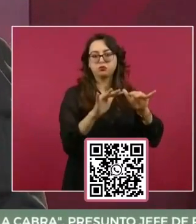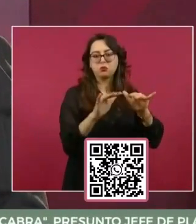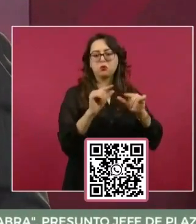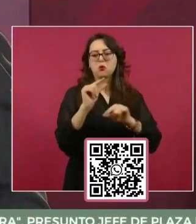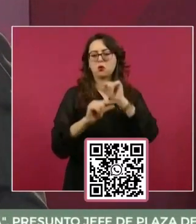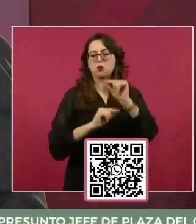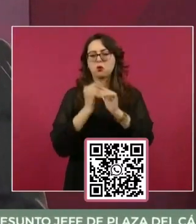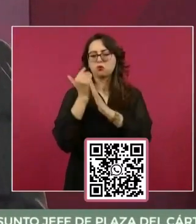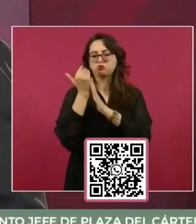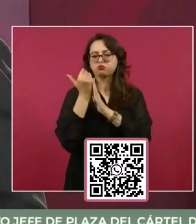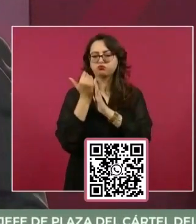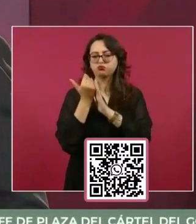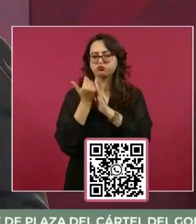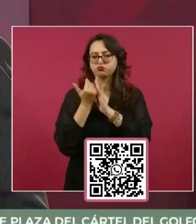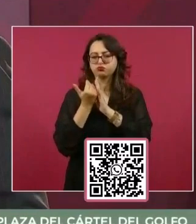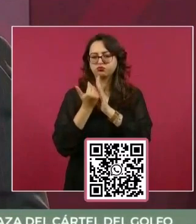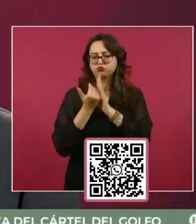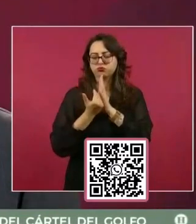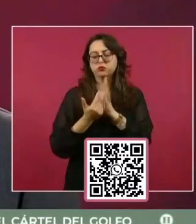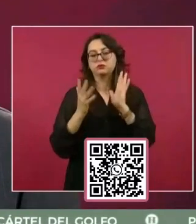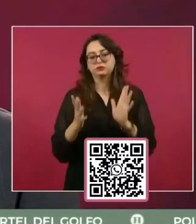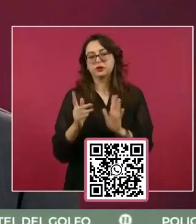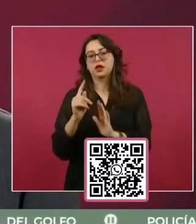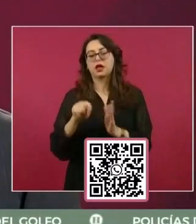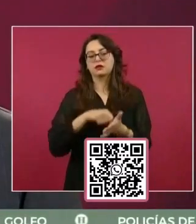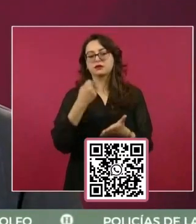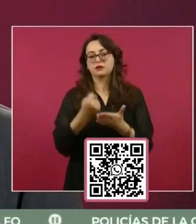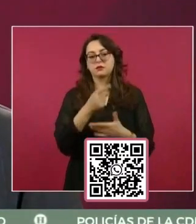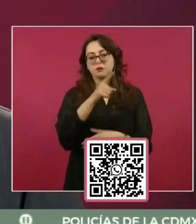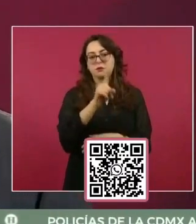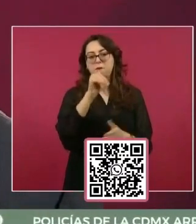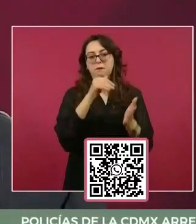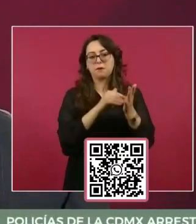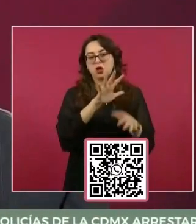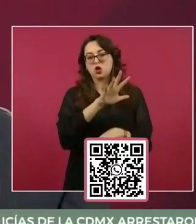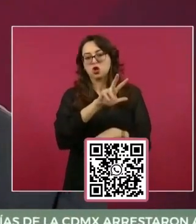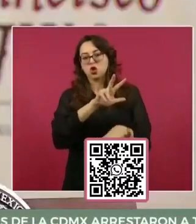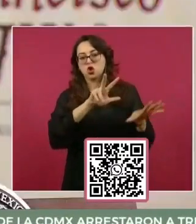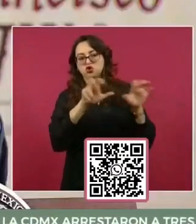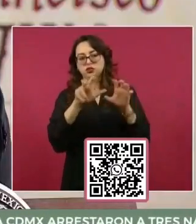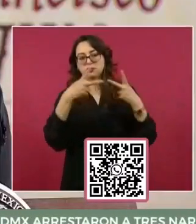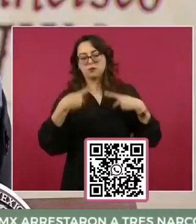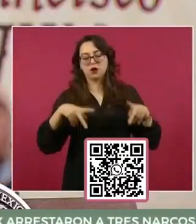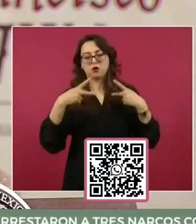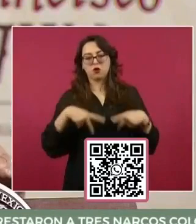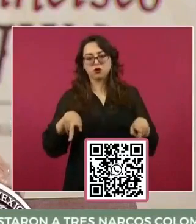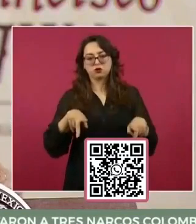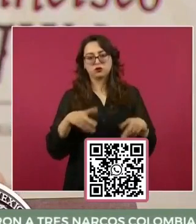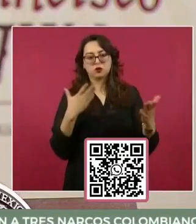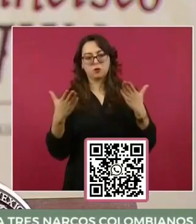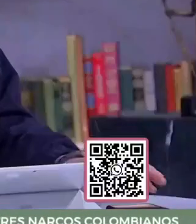Descenso. Al día de hoy, tan solo en Tamaulipas, de más de 1.800 personas, si lo comparamos con el día de ayer, hay un